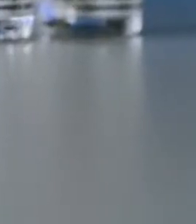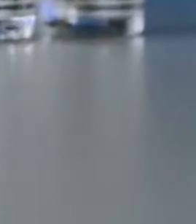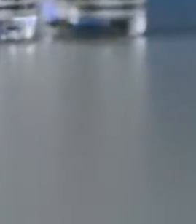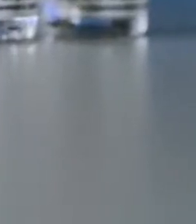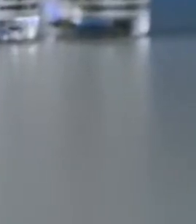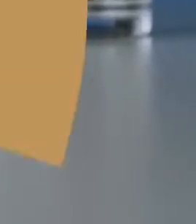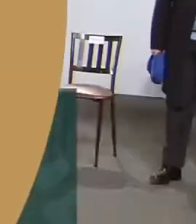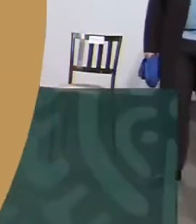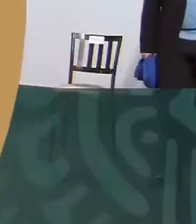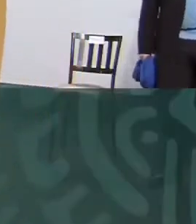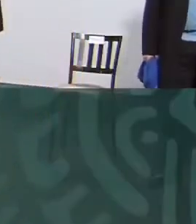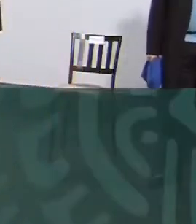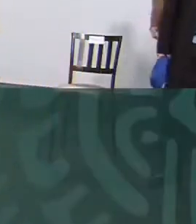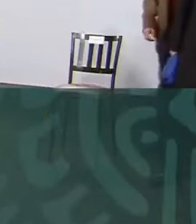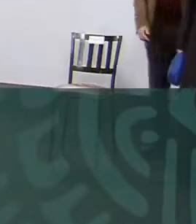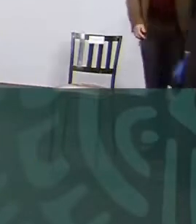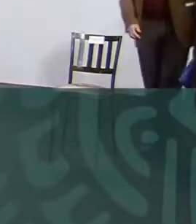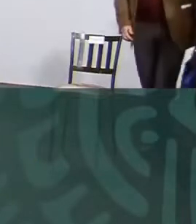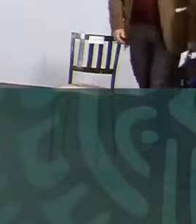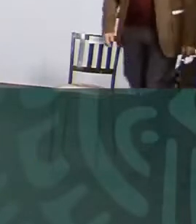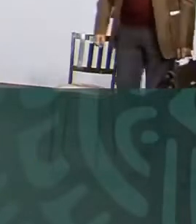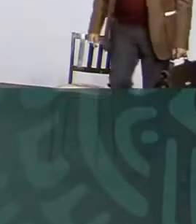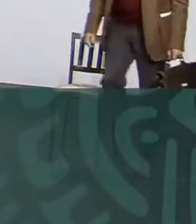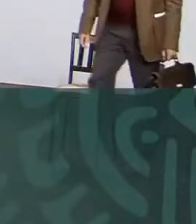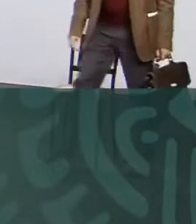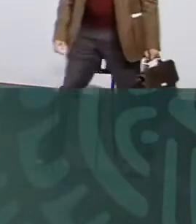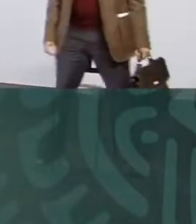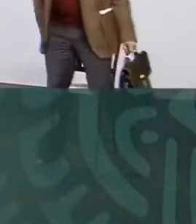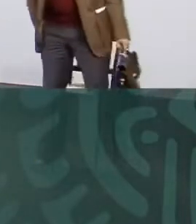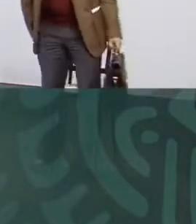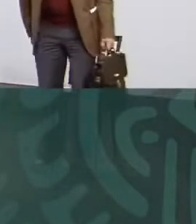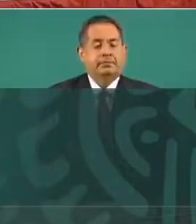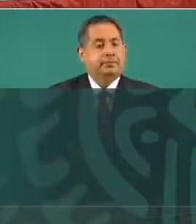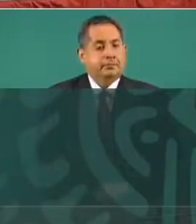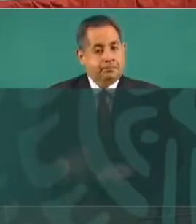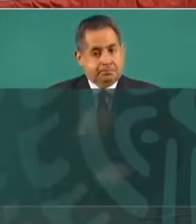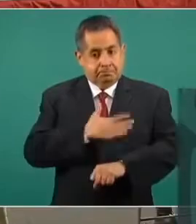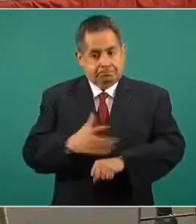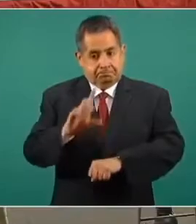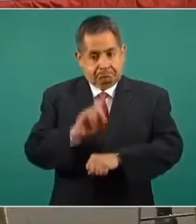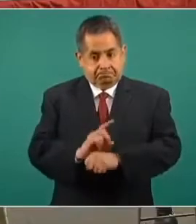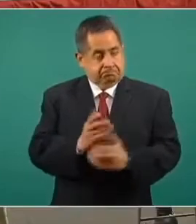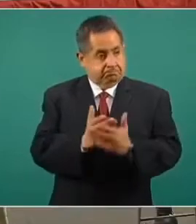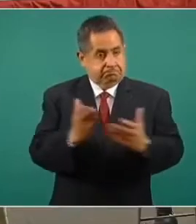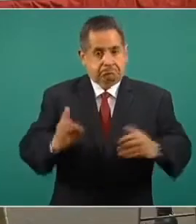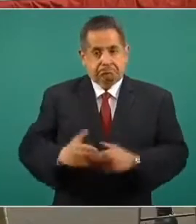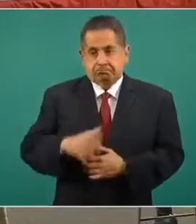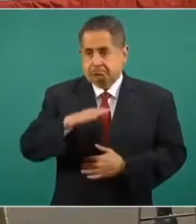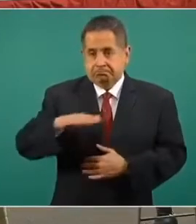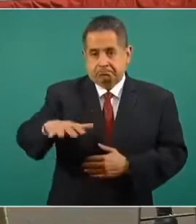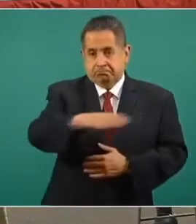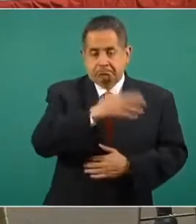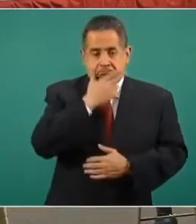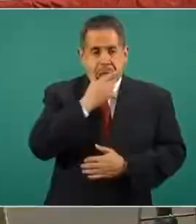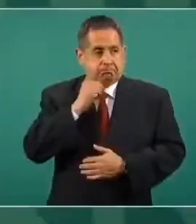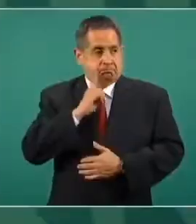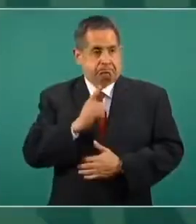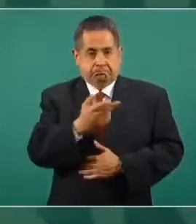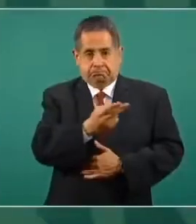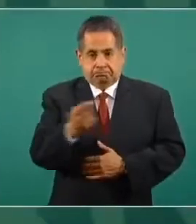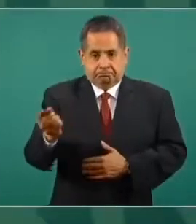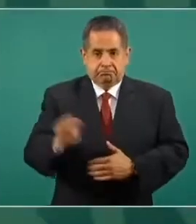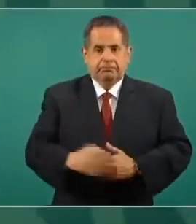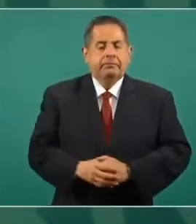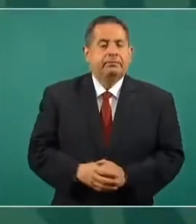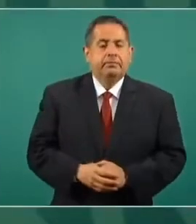a México. La secretaria de Gobernación, Olga Sánchez Cordero, agradeció a la población mexicana y a mandatarios de todo el